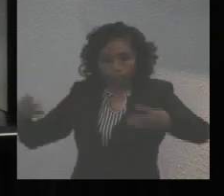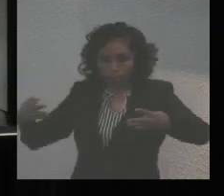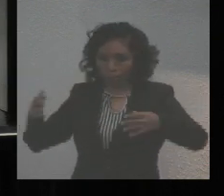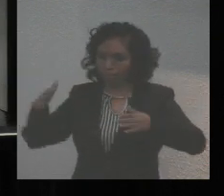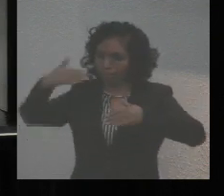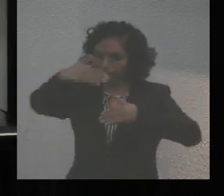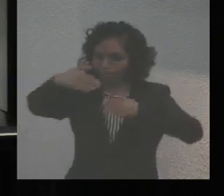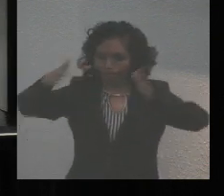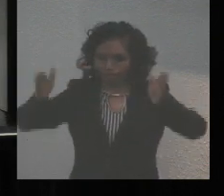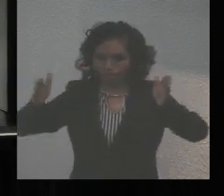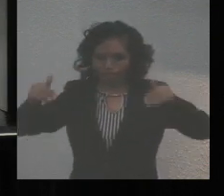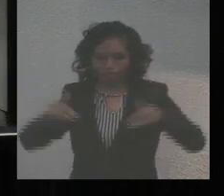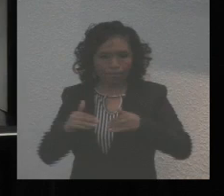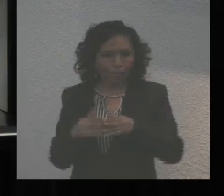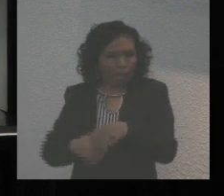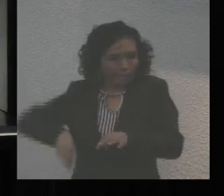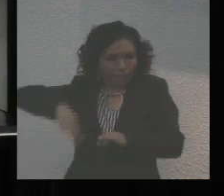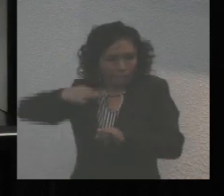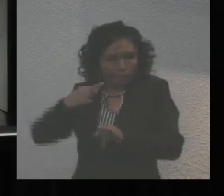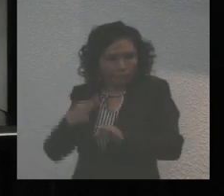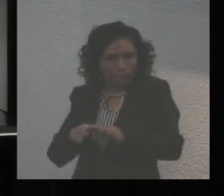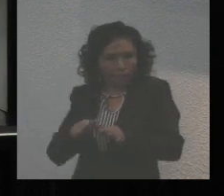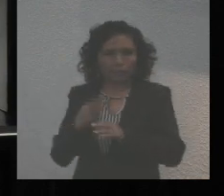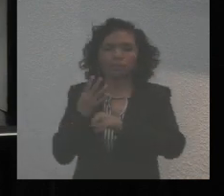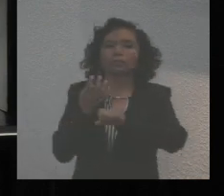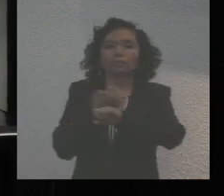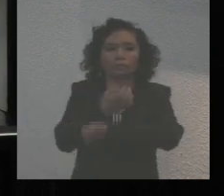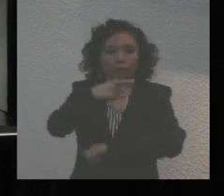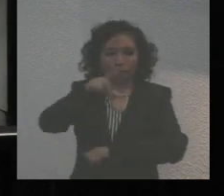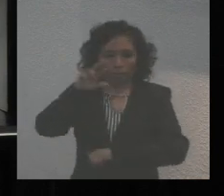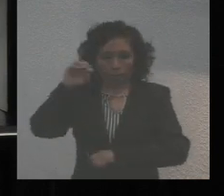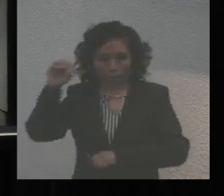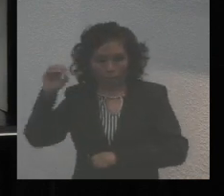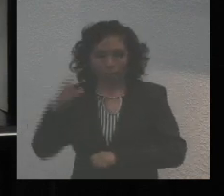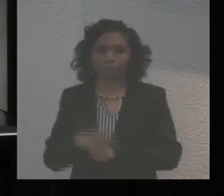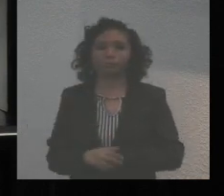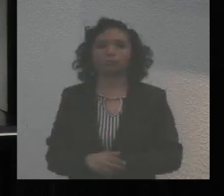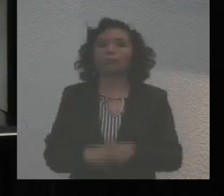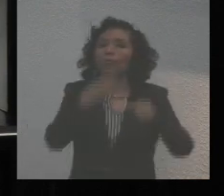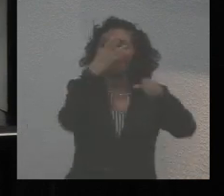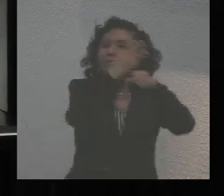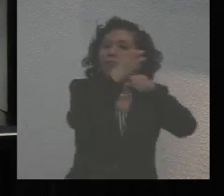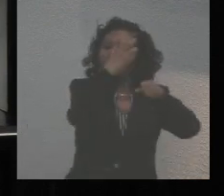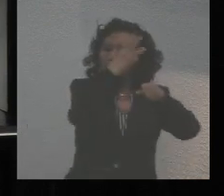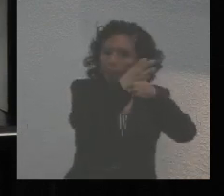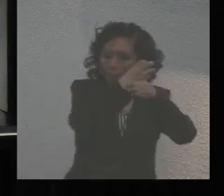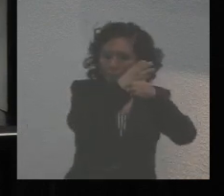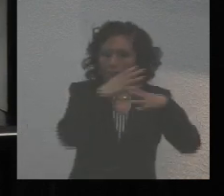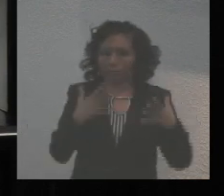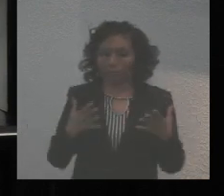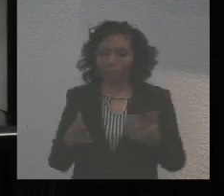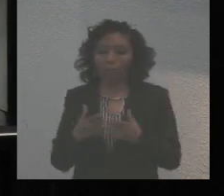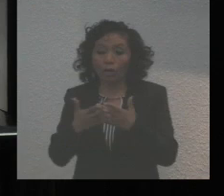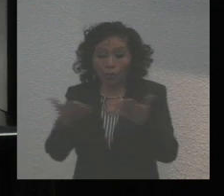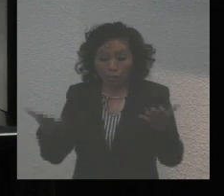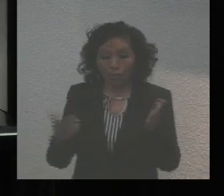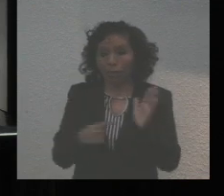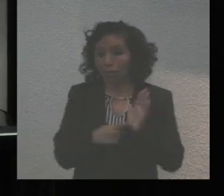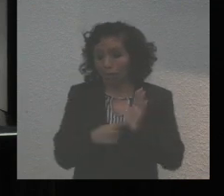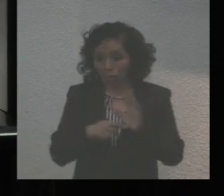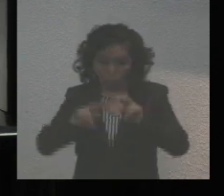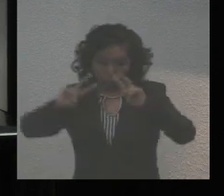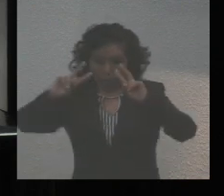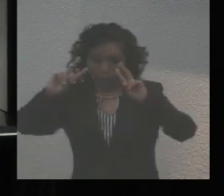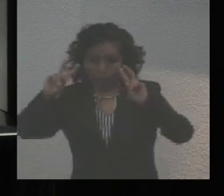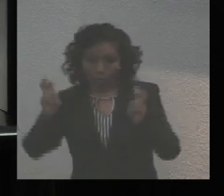límites que comprende actualmente el territorio de Quintana Roo. Artículo tercero. La Cámara de Senadores, a propuesta en tema